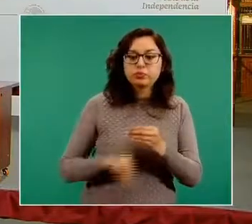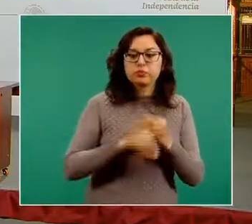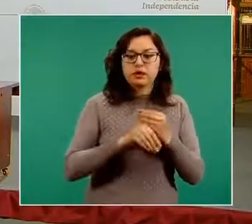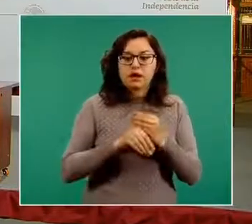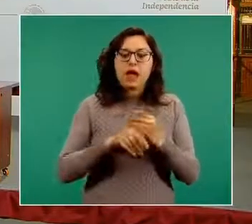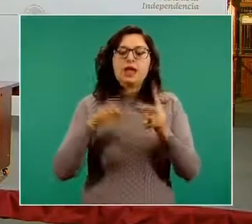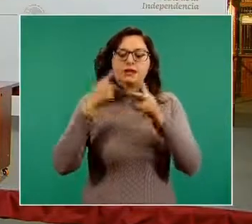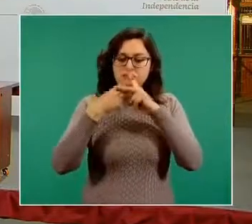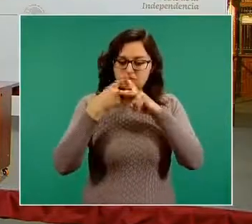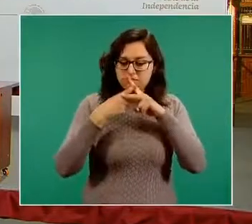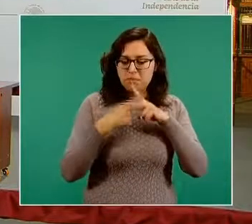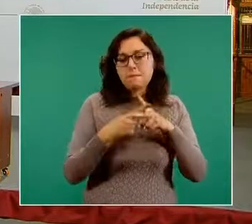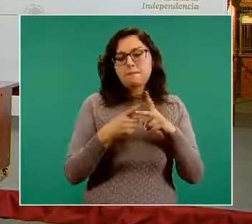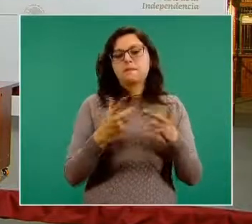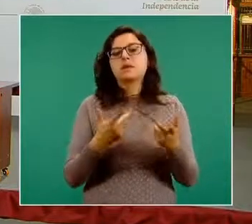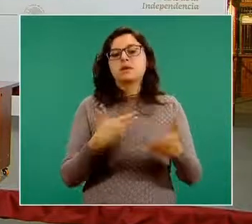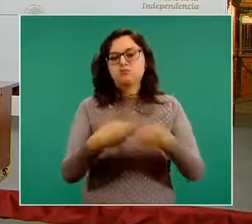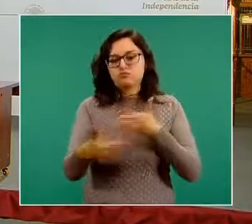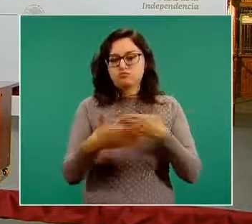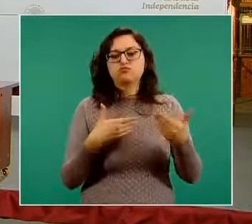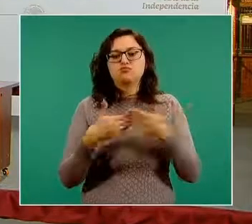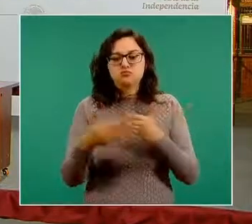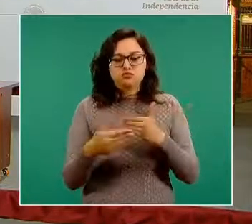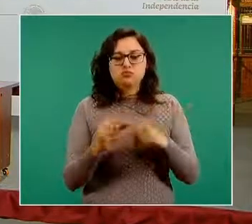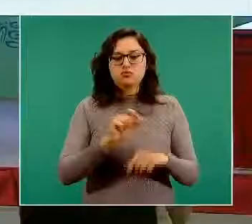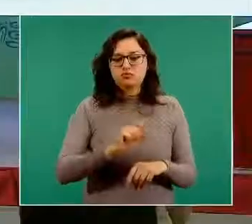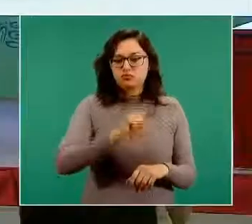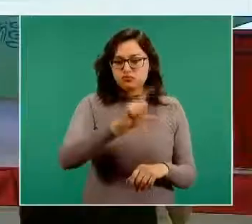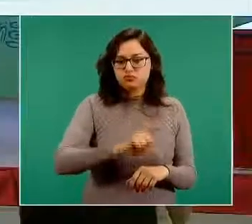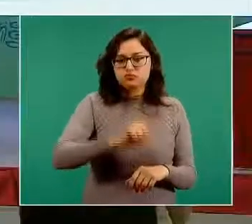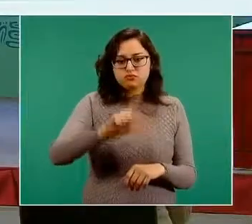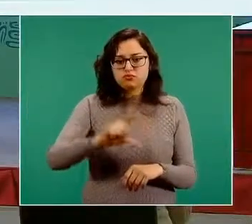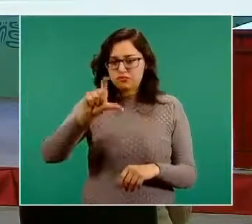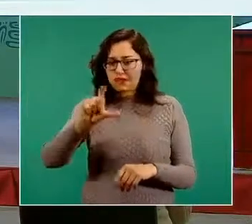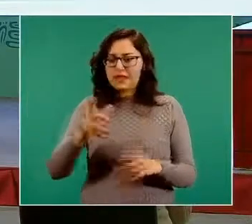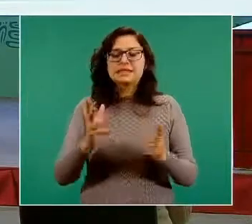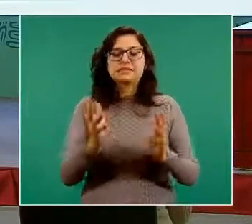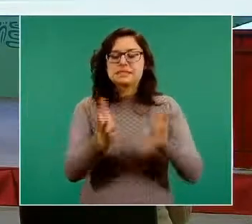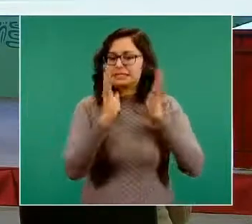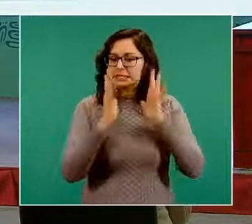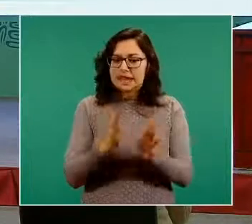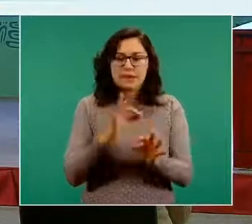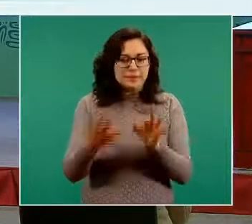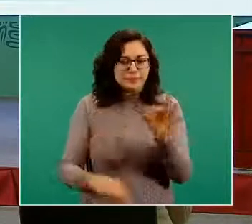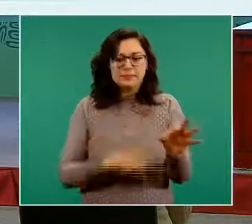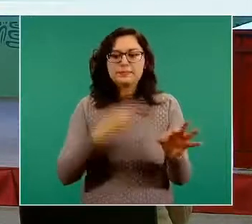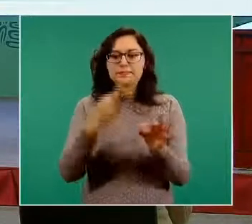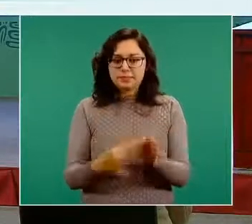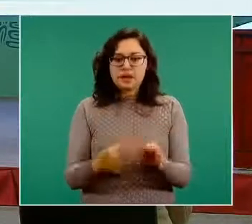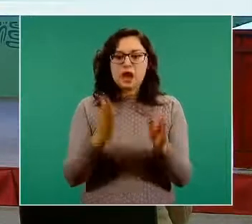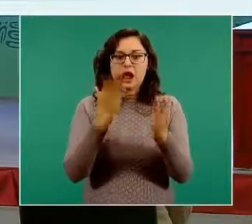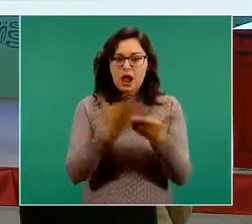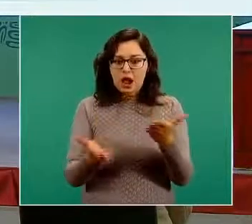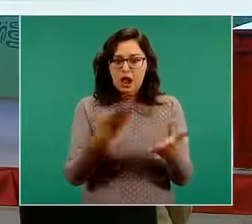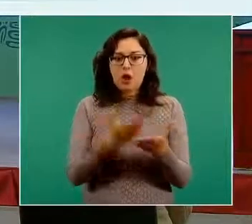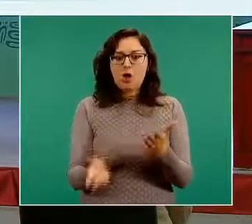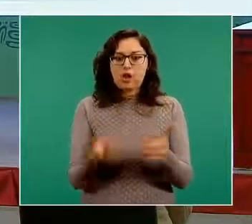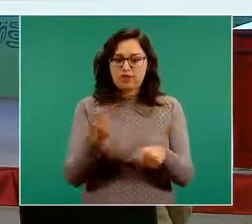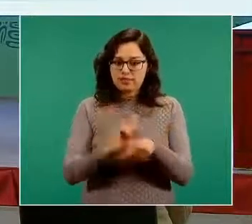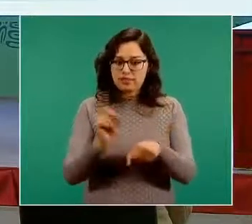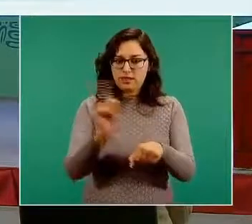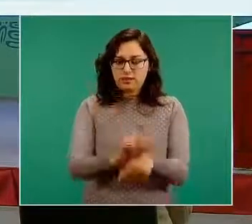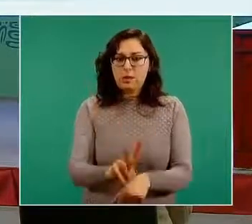corroborar todos y cada uno de los datos, quedan ya en esta contabilidad adecuadamente por